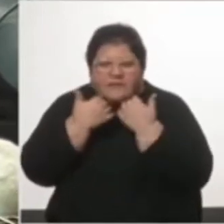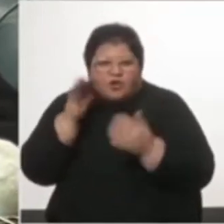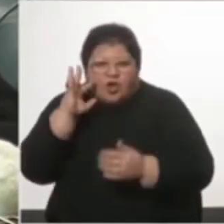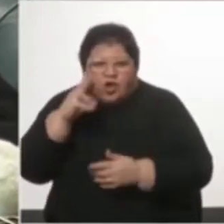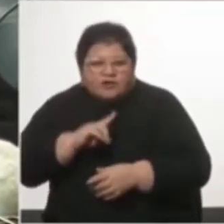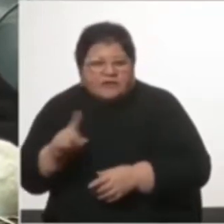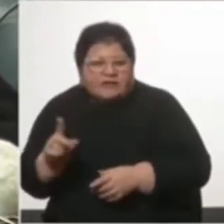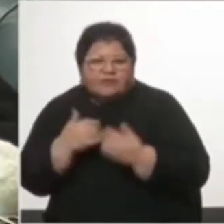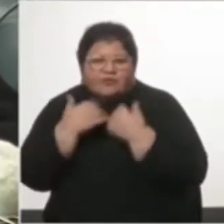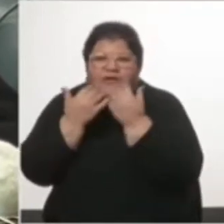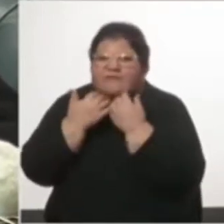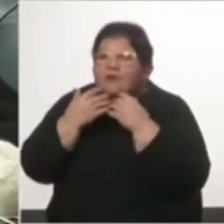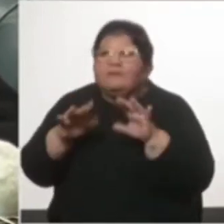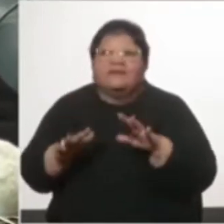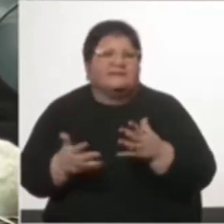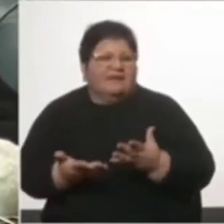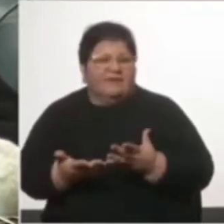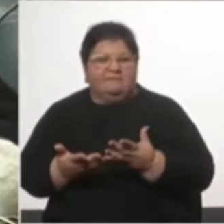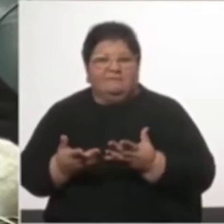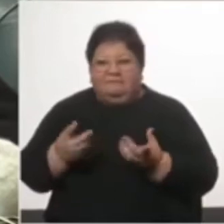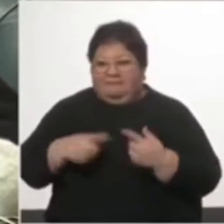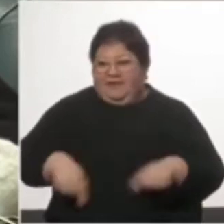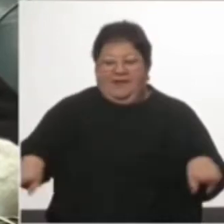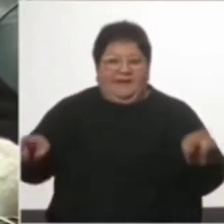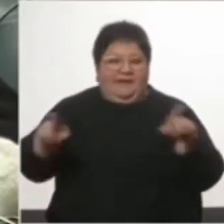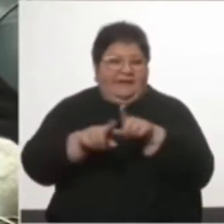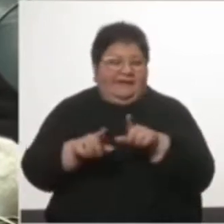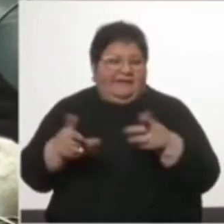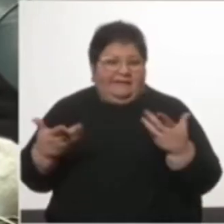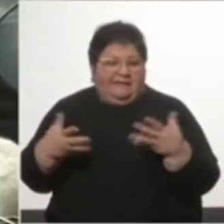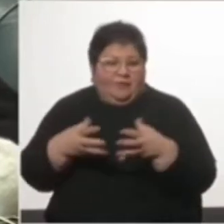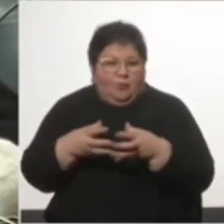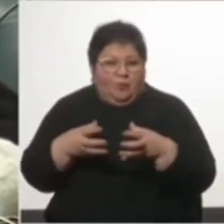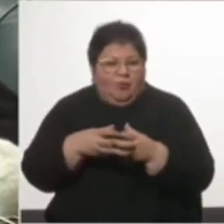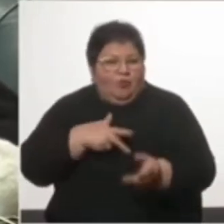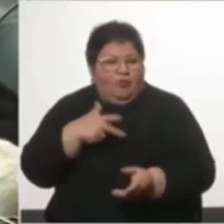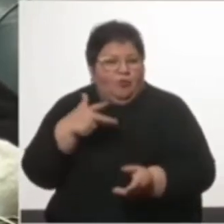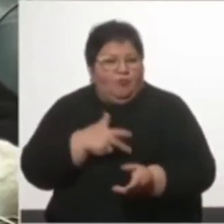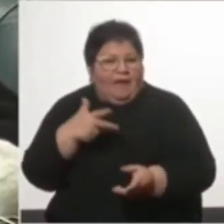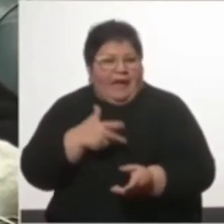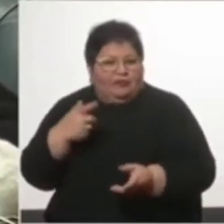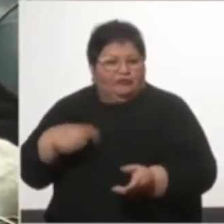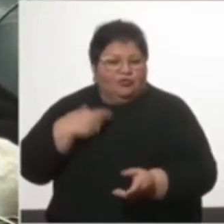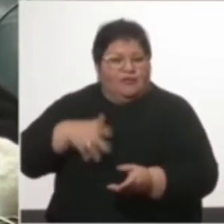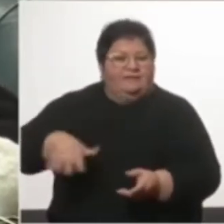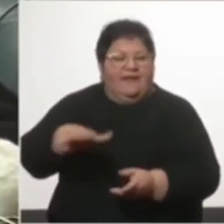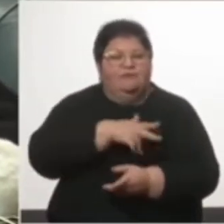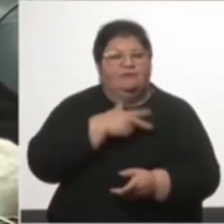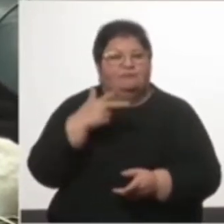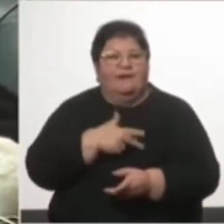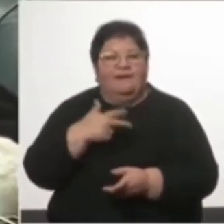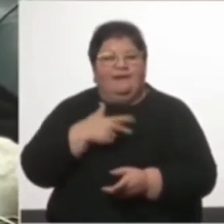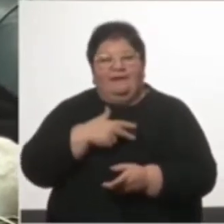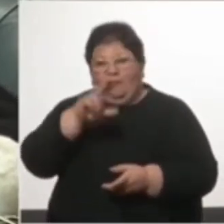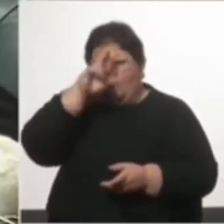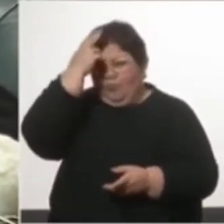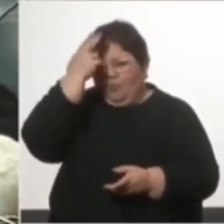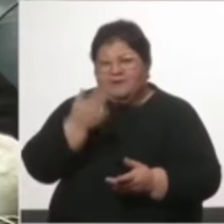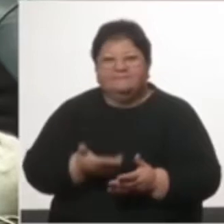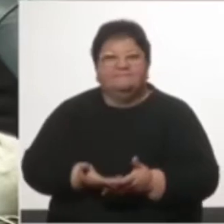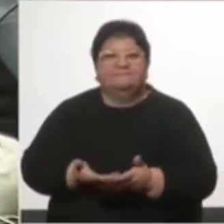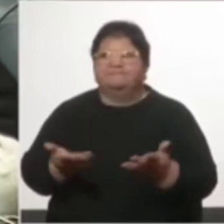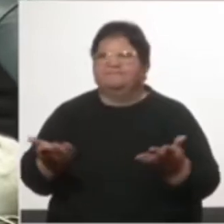para toda esta generación contemporánea, con efectos negativos que obviamente trascendían a lo